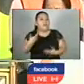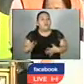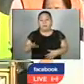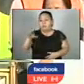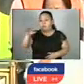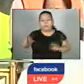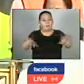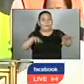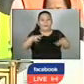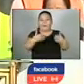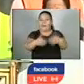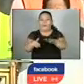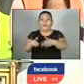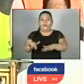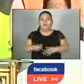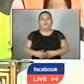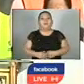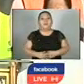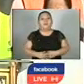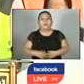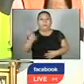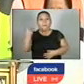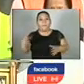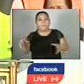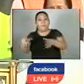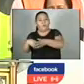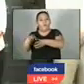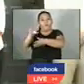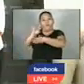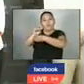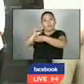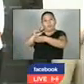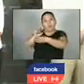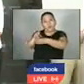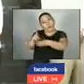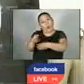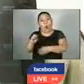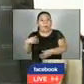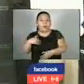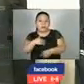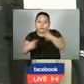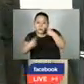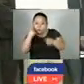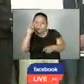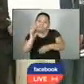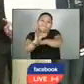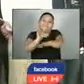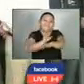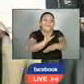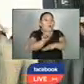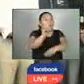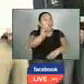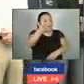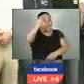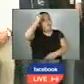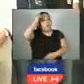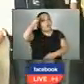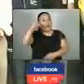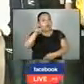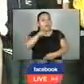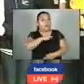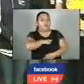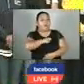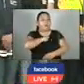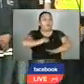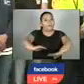trabajando en equipo con las personas de Fosalud y Turismo y precisamente... Las autoridades recordaron a la población la importancia de su papel en la